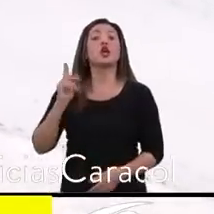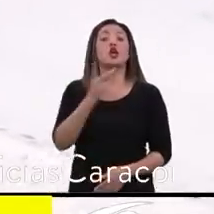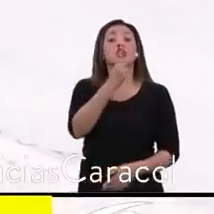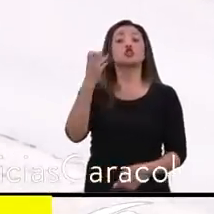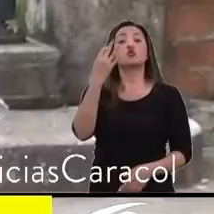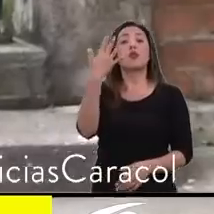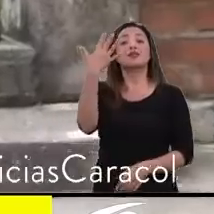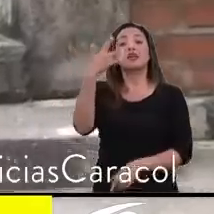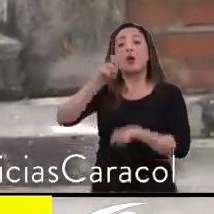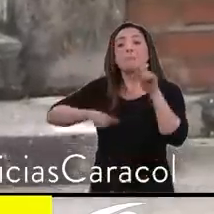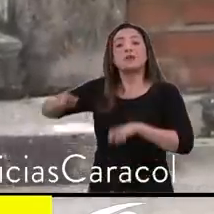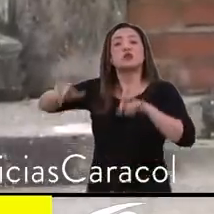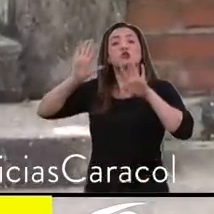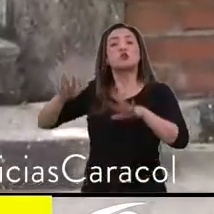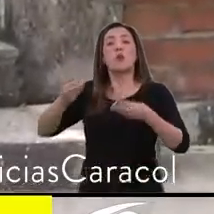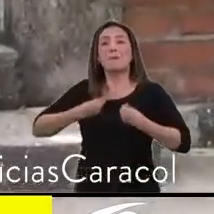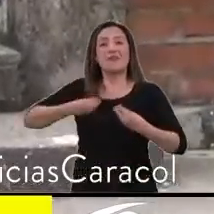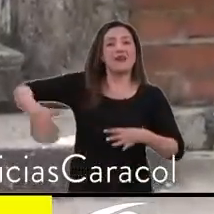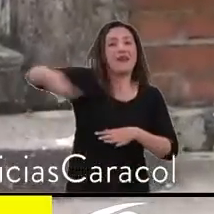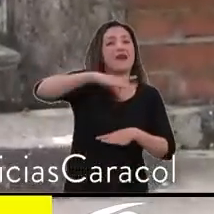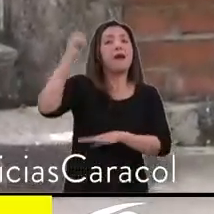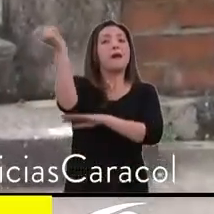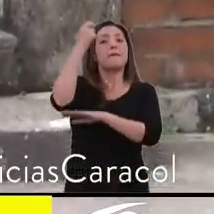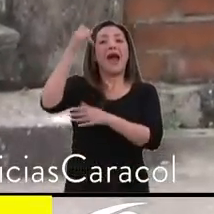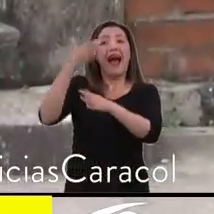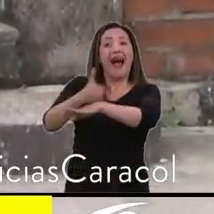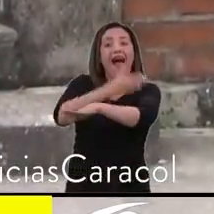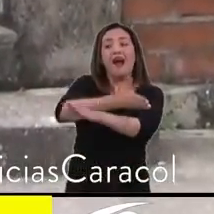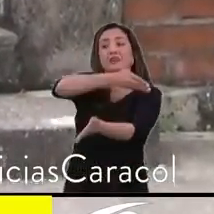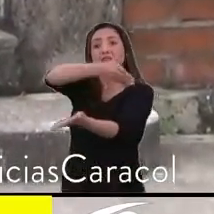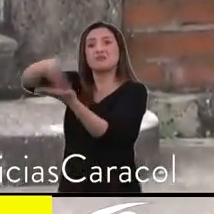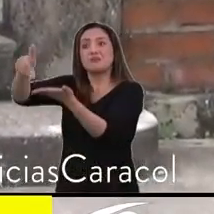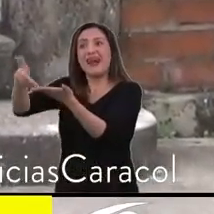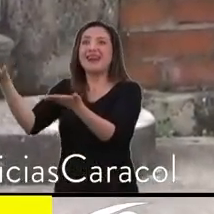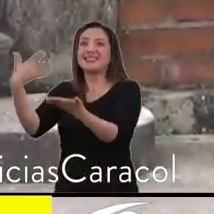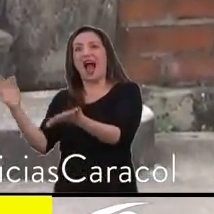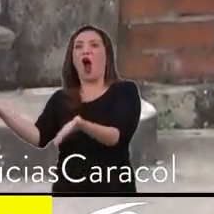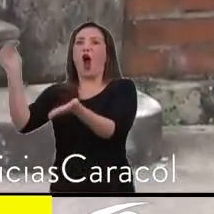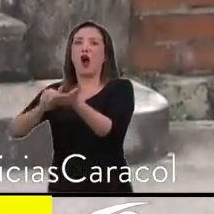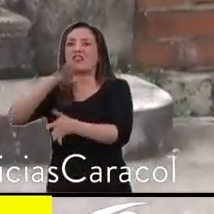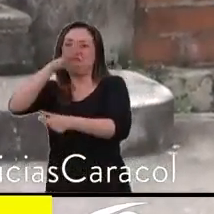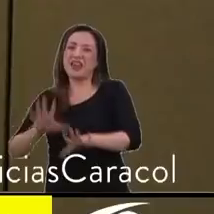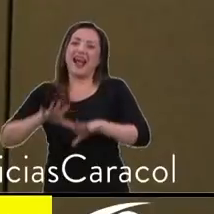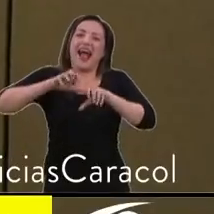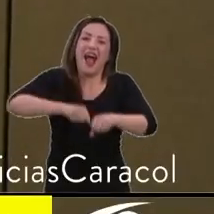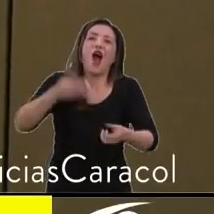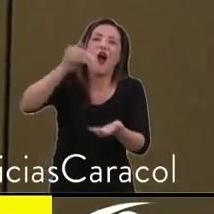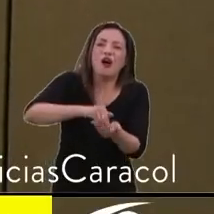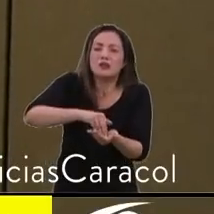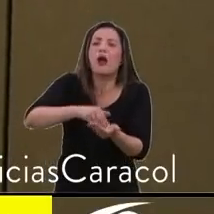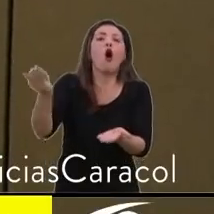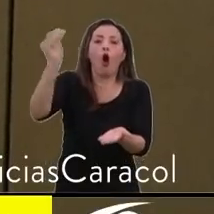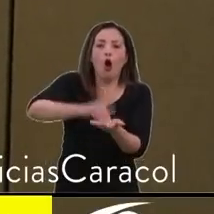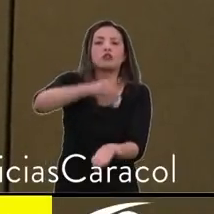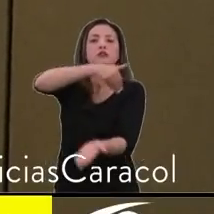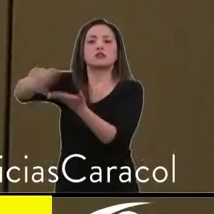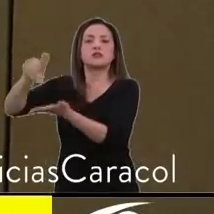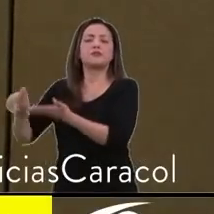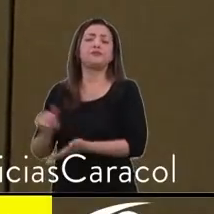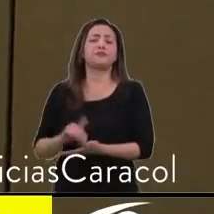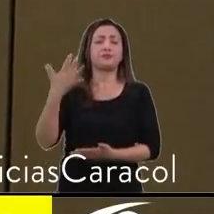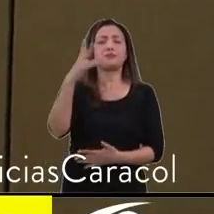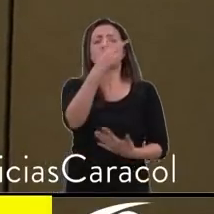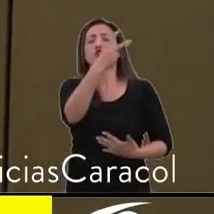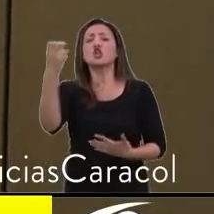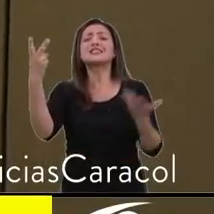que habían recuperado sus predios nuevamente fueron desplazados de sus territorios cada departamento del meta y aproximadamente 274 mil